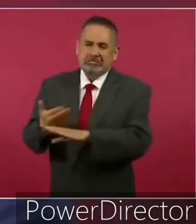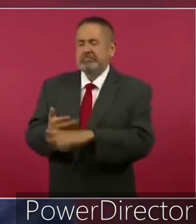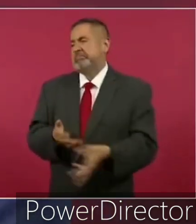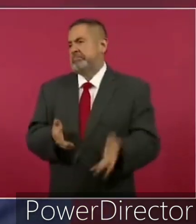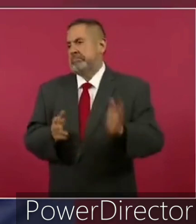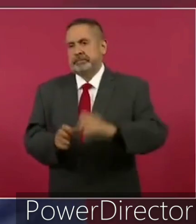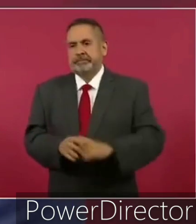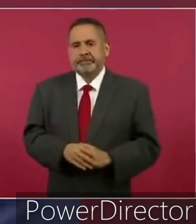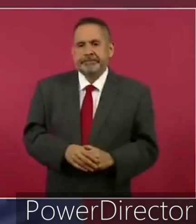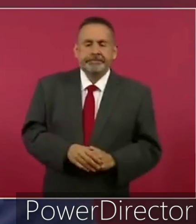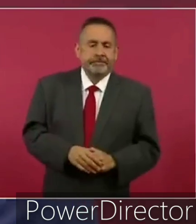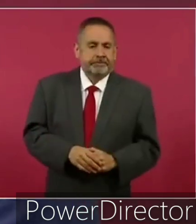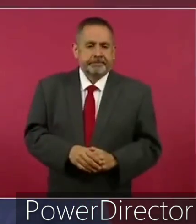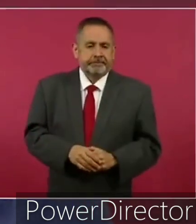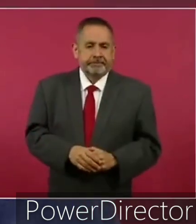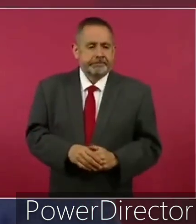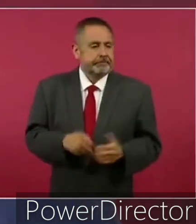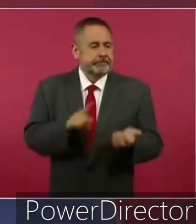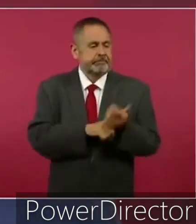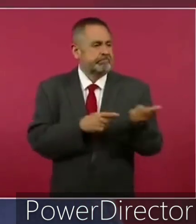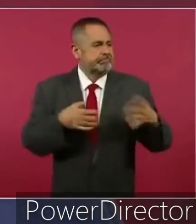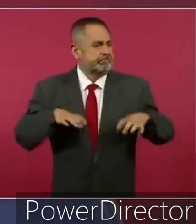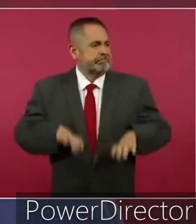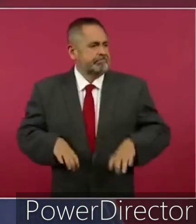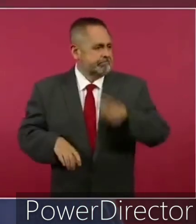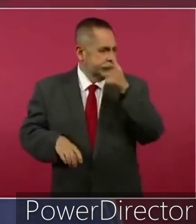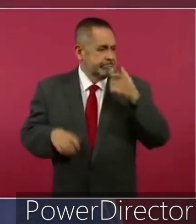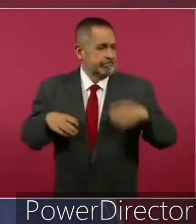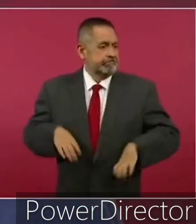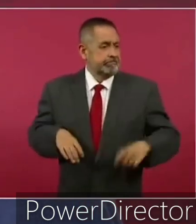con fines de lucro.